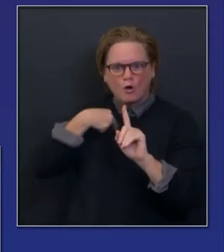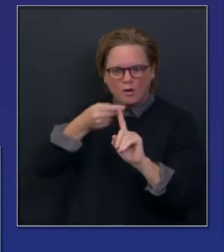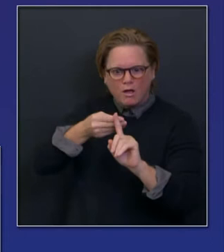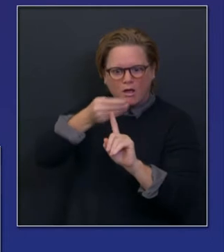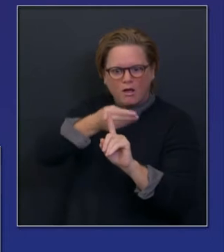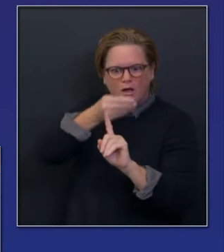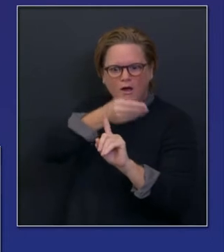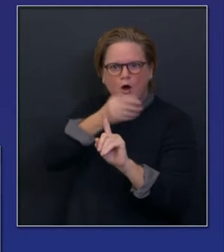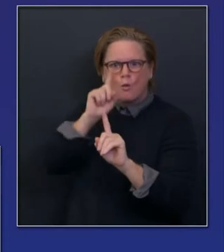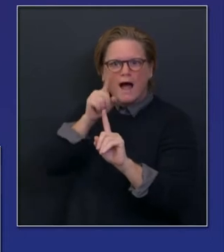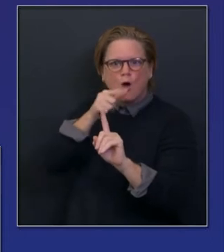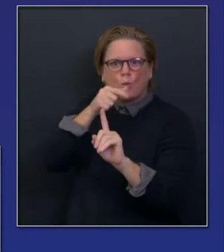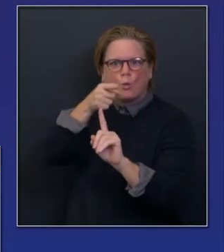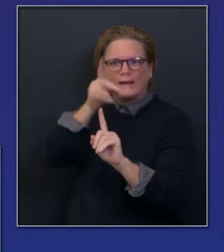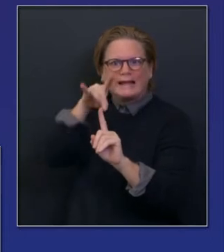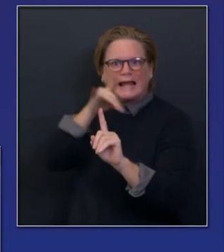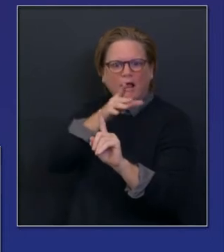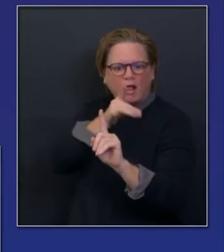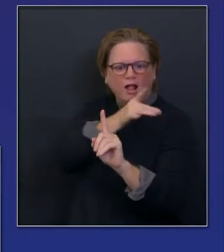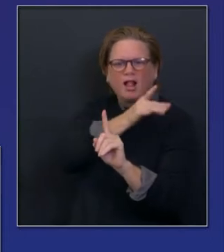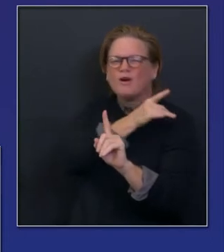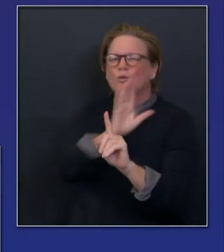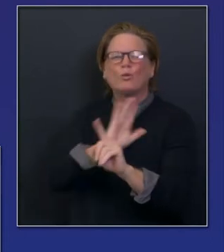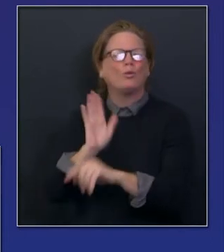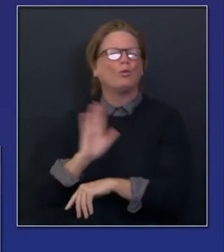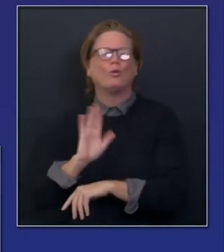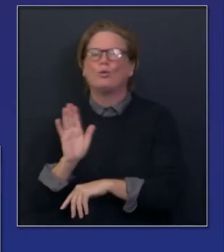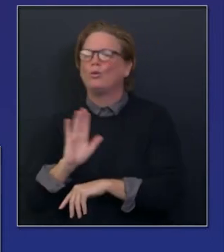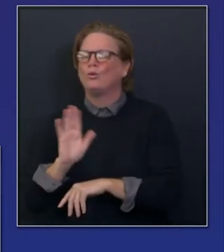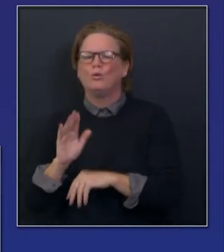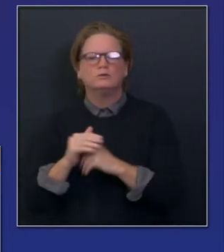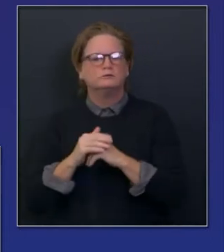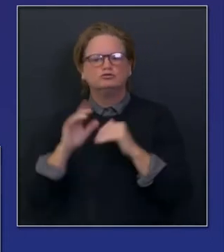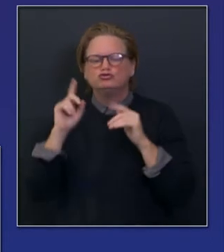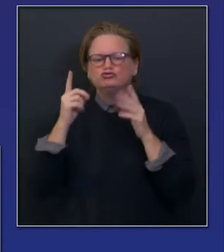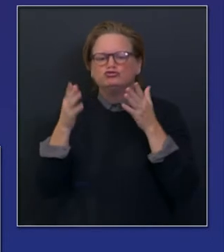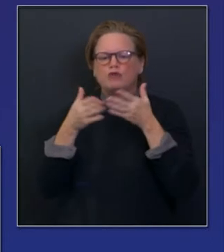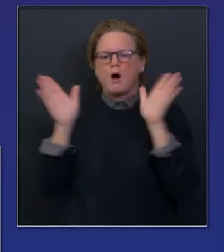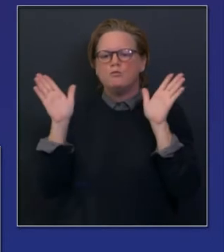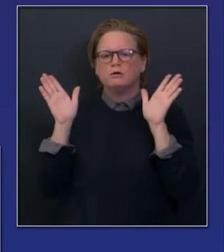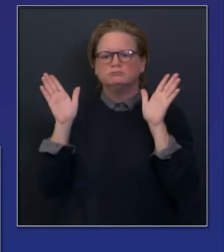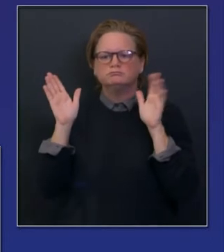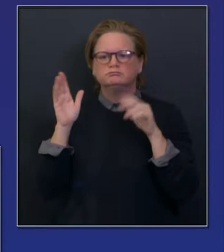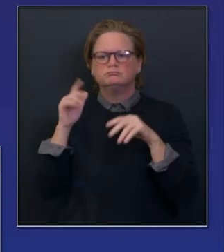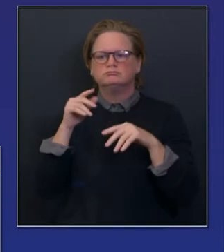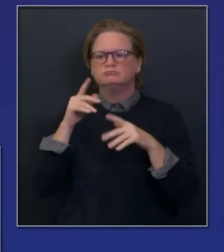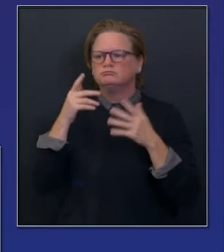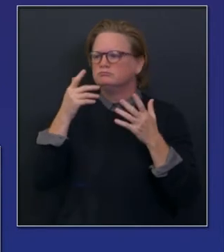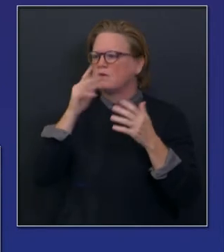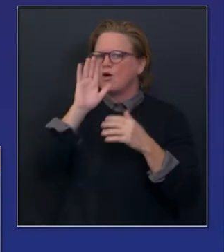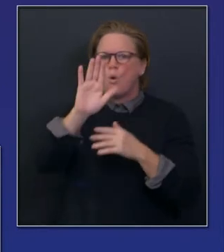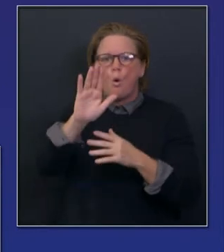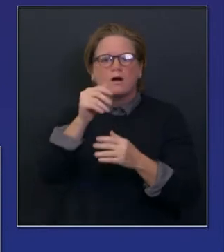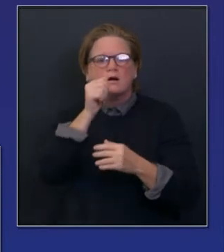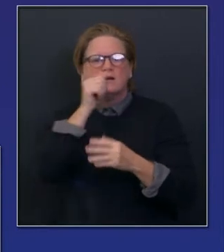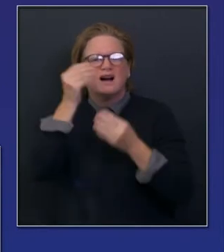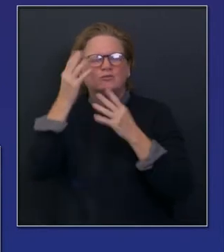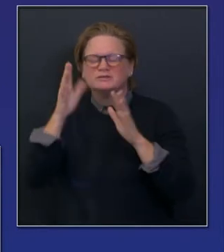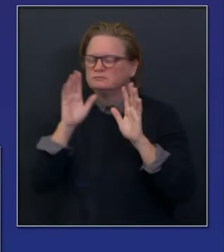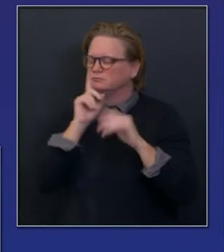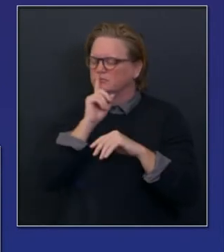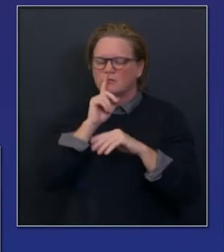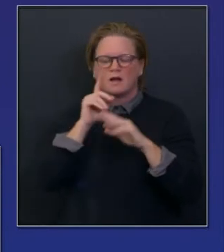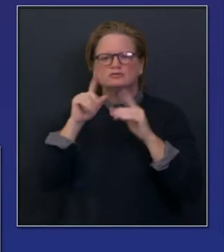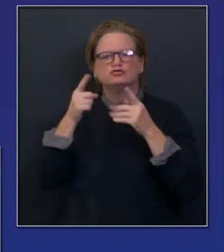Bluetooth, claves anónimas. Hay muchos términos tecnológicos. Y sé que